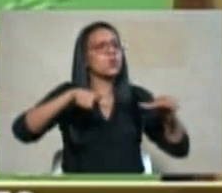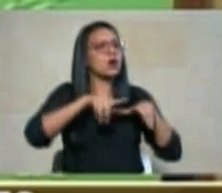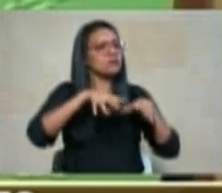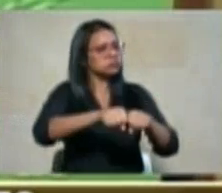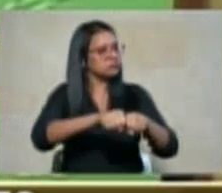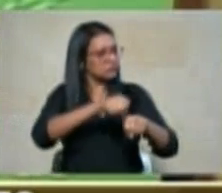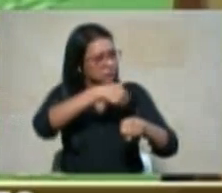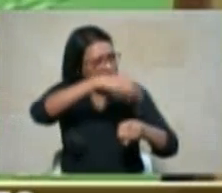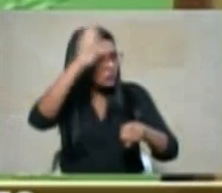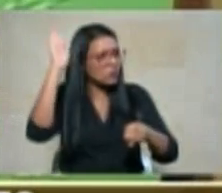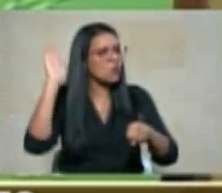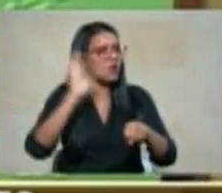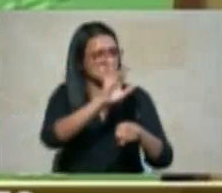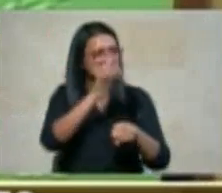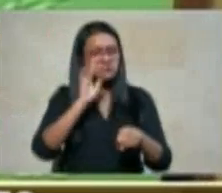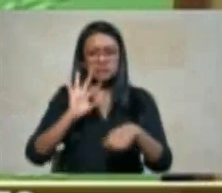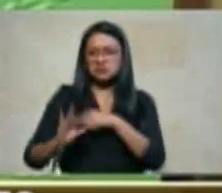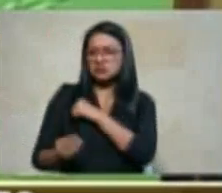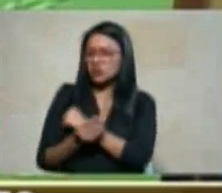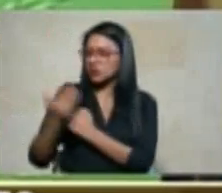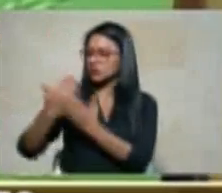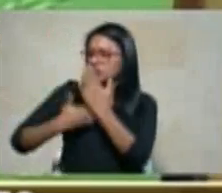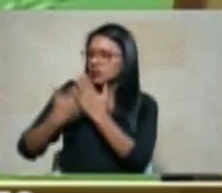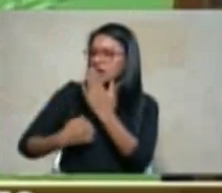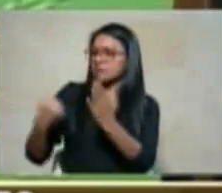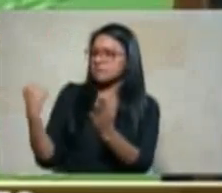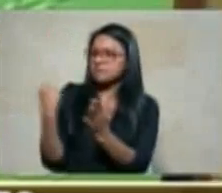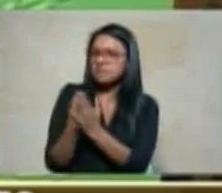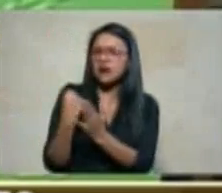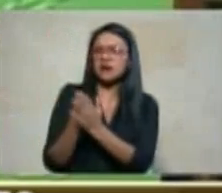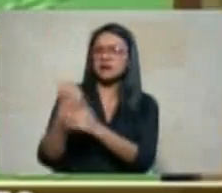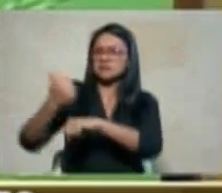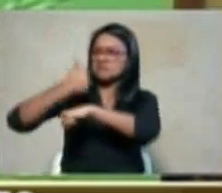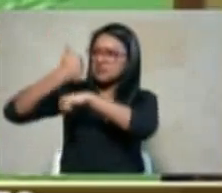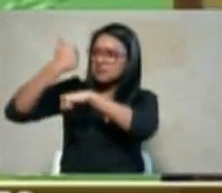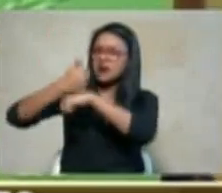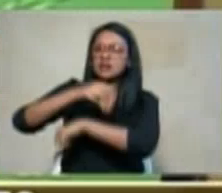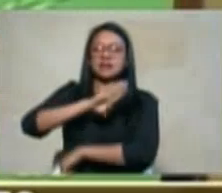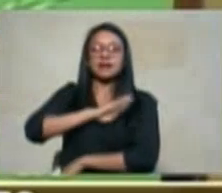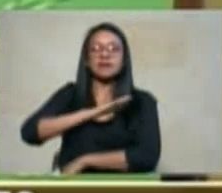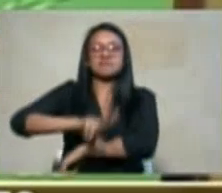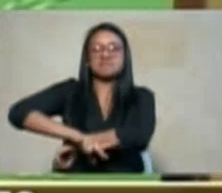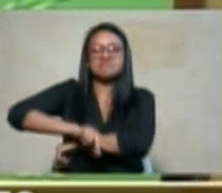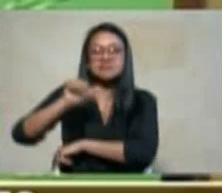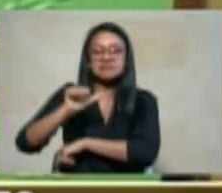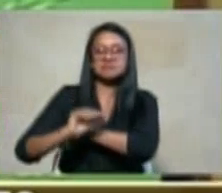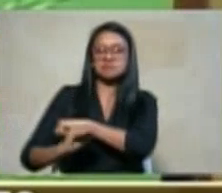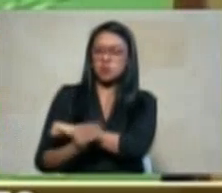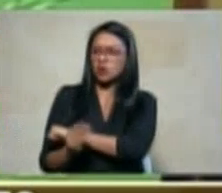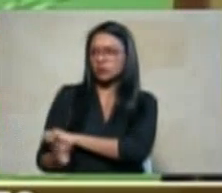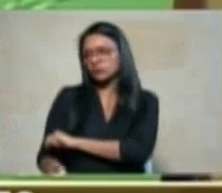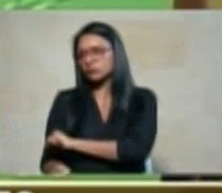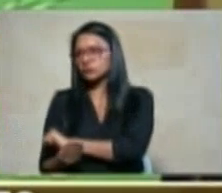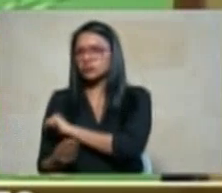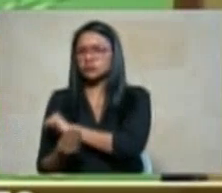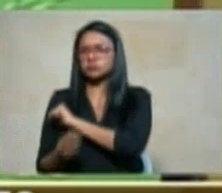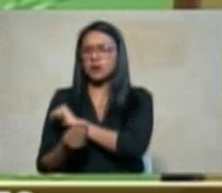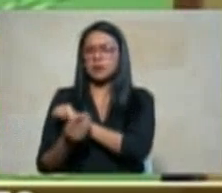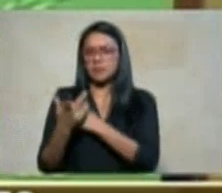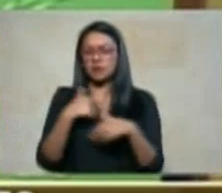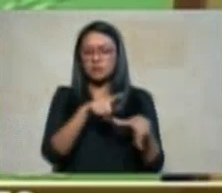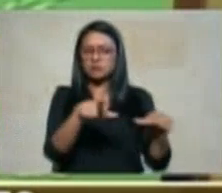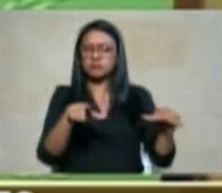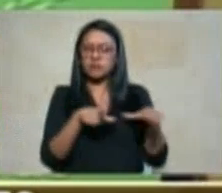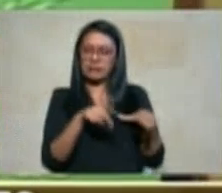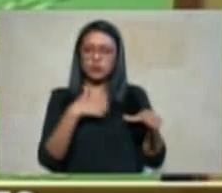claro, ayudados por notarios y de pronto superintendentes y alcaldes ladrones y corruptos que ayudaron a legalizar la